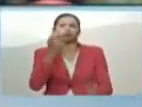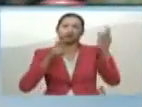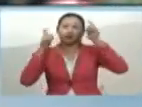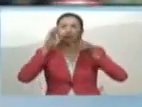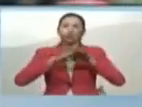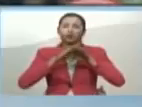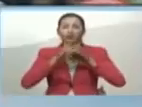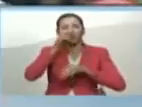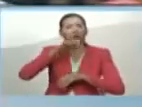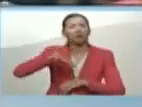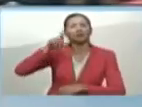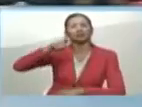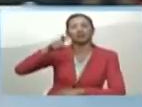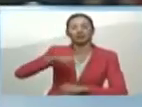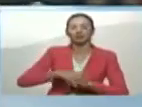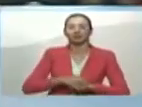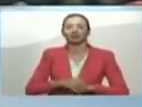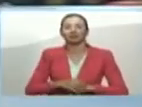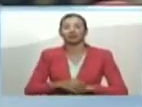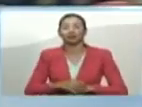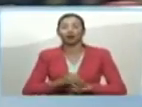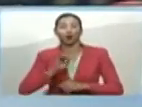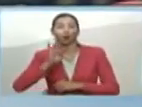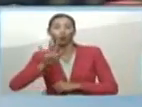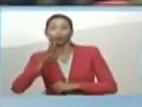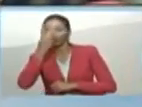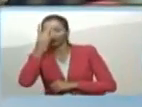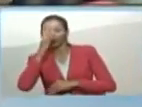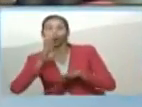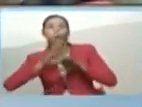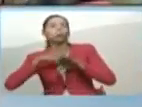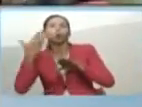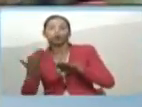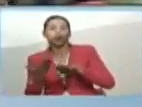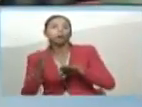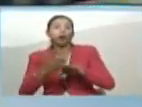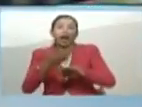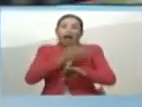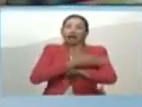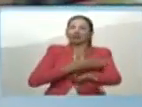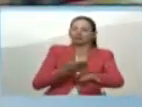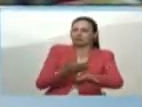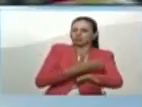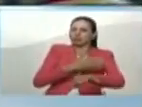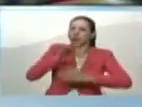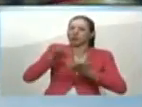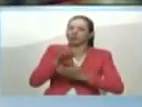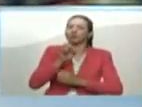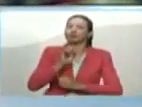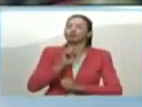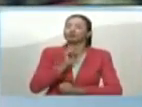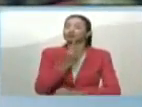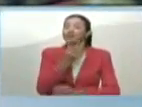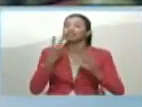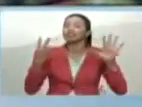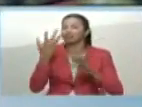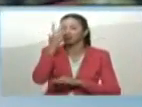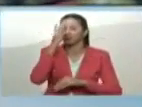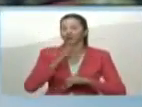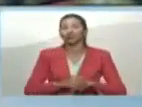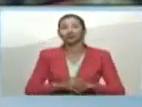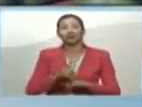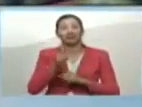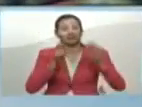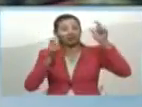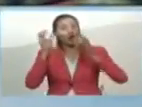de febrero es hijo del 27 de febrero. Y de allí Chávez le devolvió la esperanza al pueblo. Le devolvió la